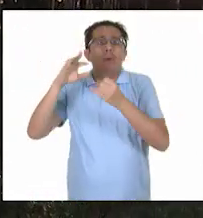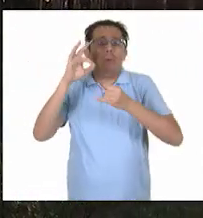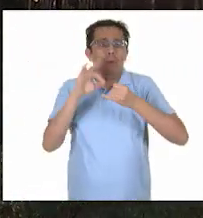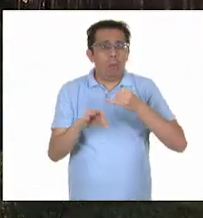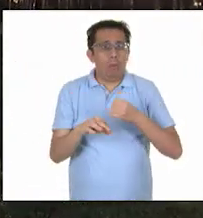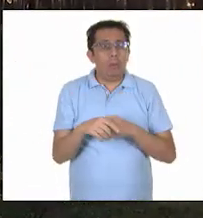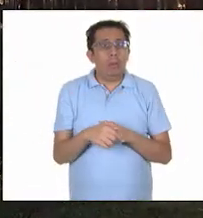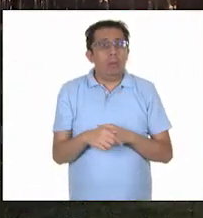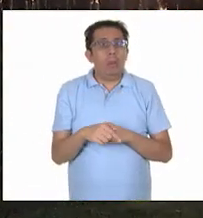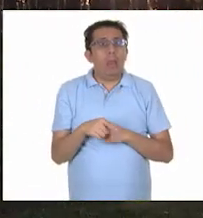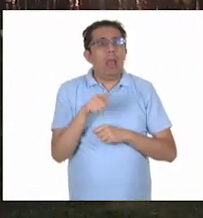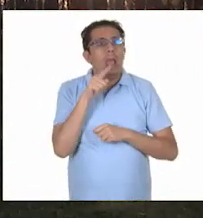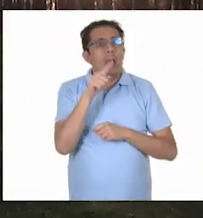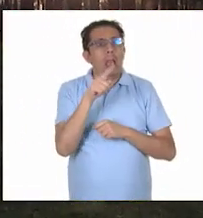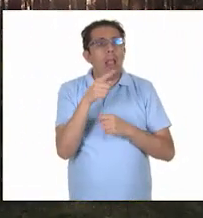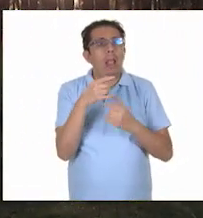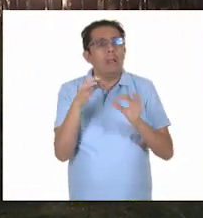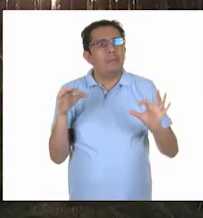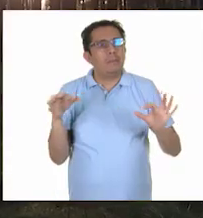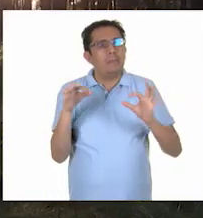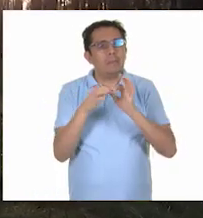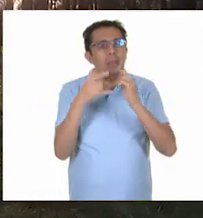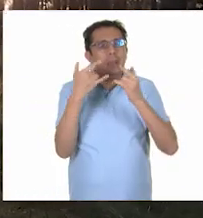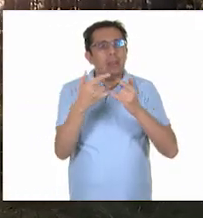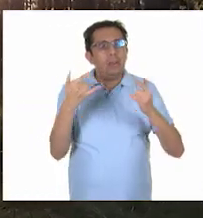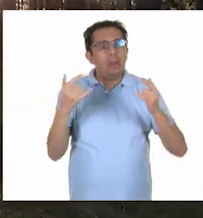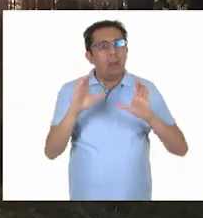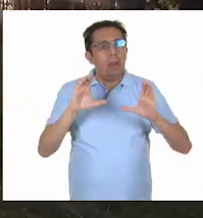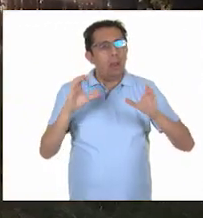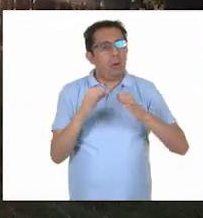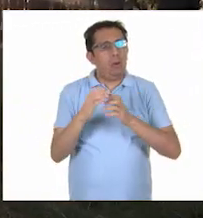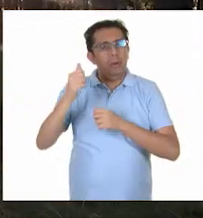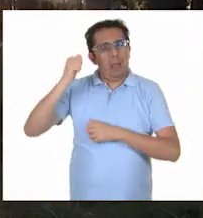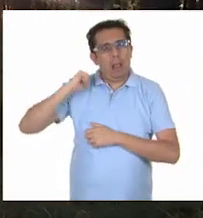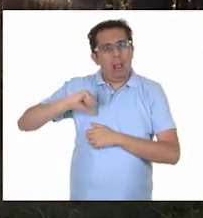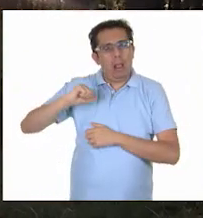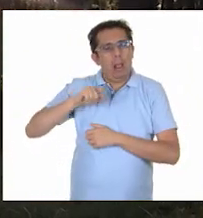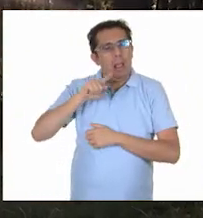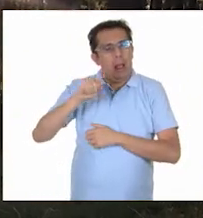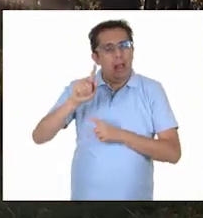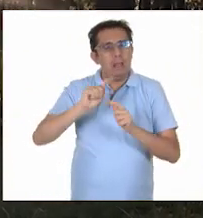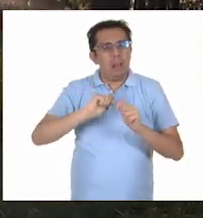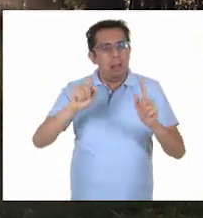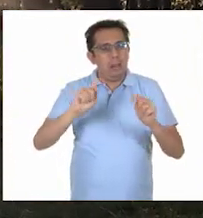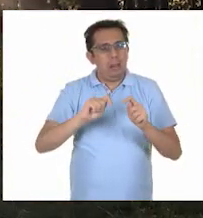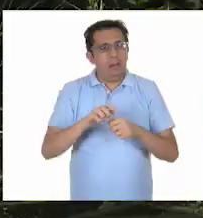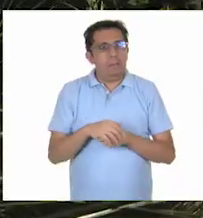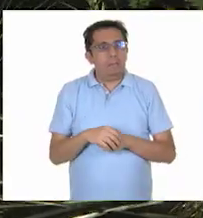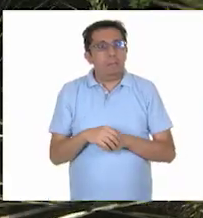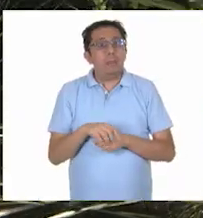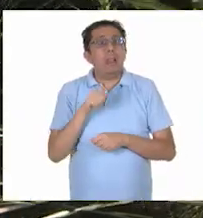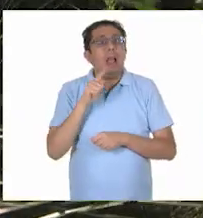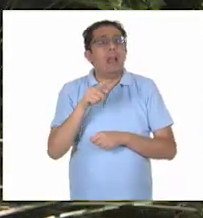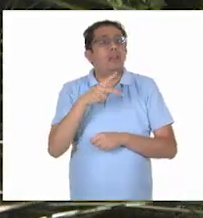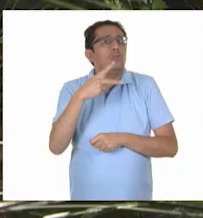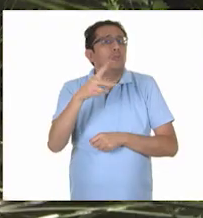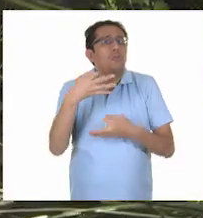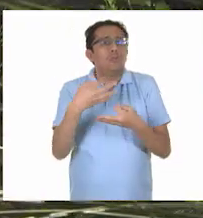Era uno mismo con la historia y la herencia de las comunidades ancestrales de Tlaxcala, tierra natal a la que